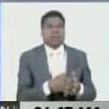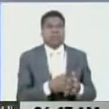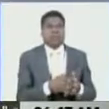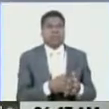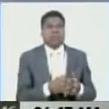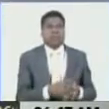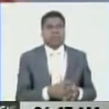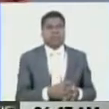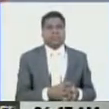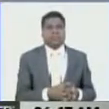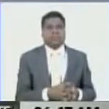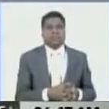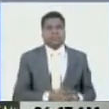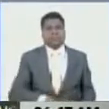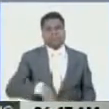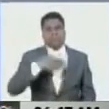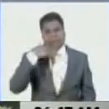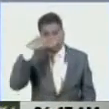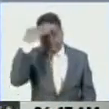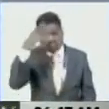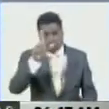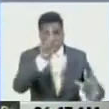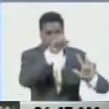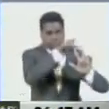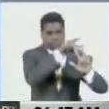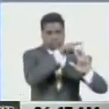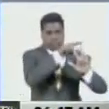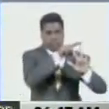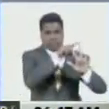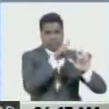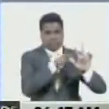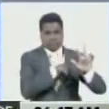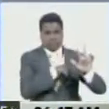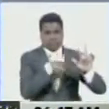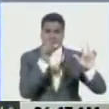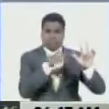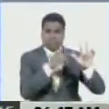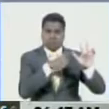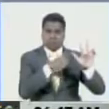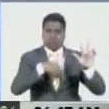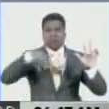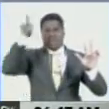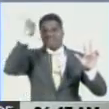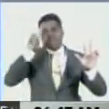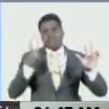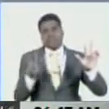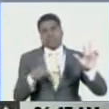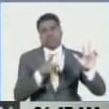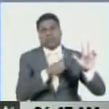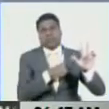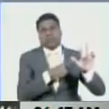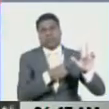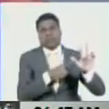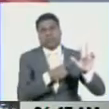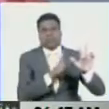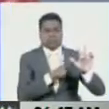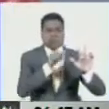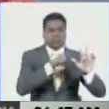jugando un rol fundamental, y Venezuela, que se ha convertido, bueno, en el gran obstáculo del